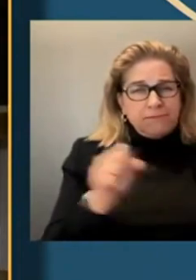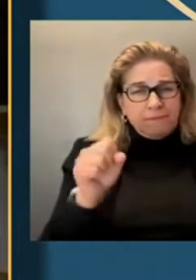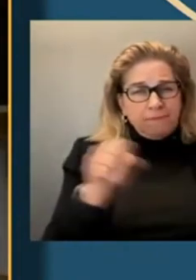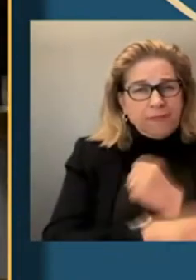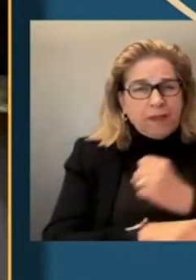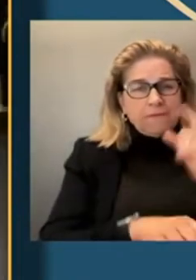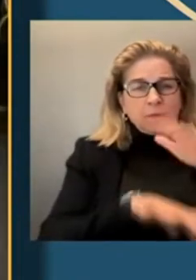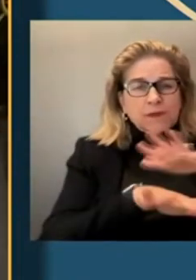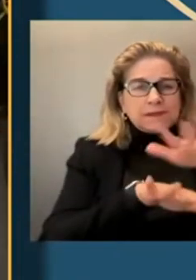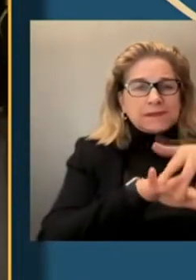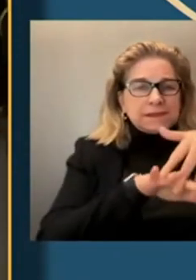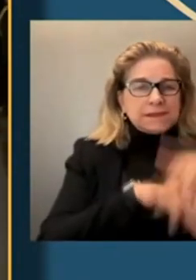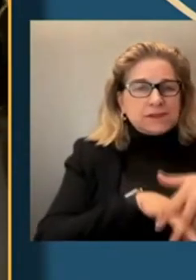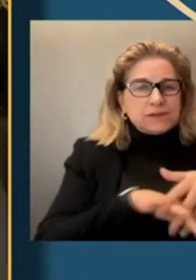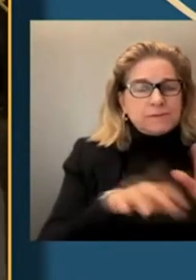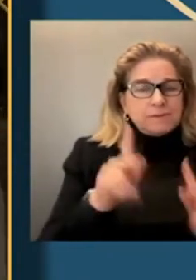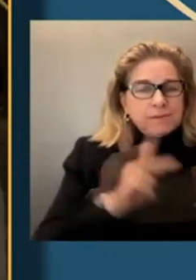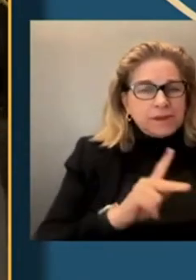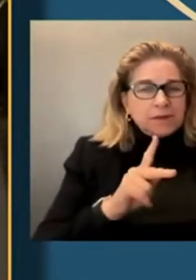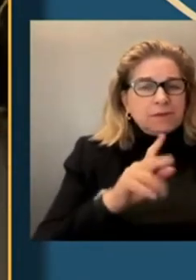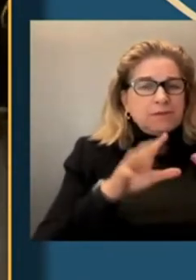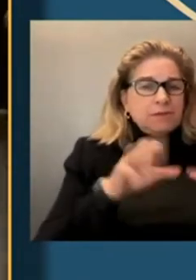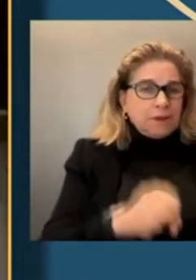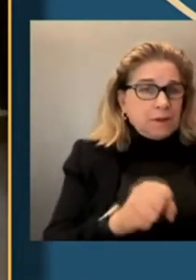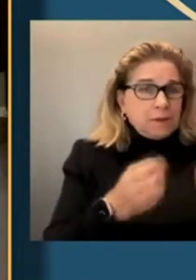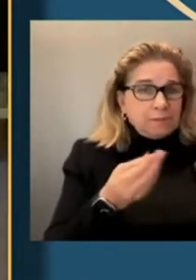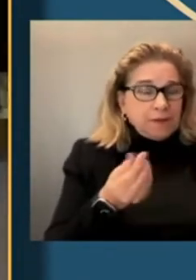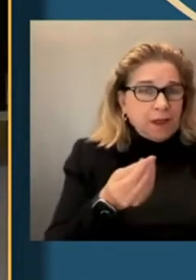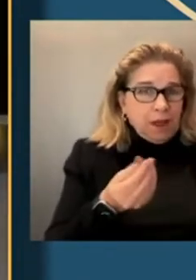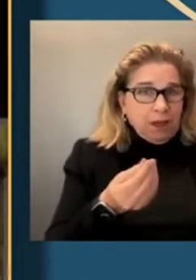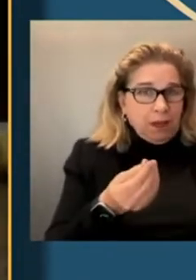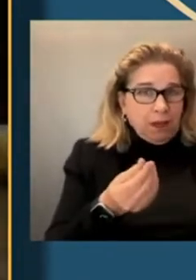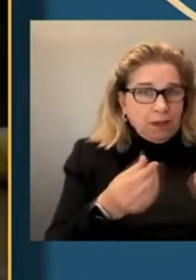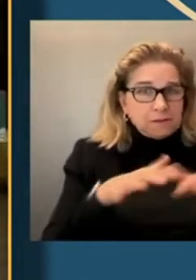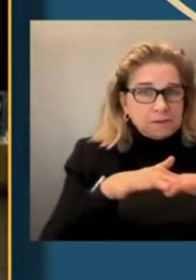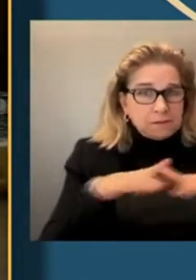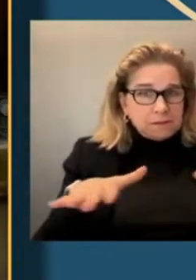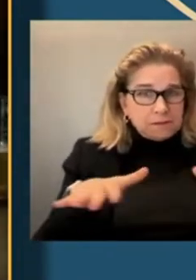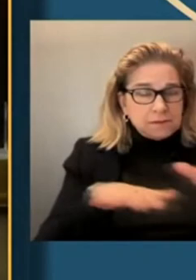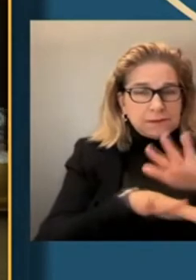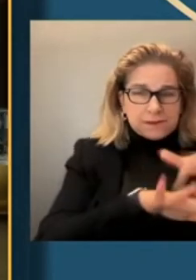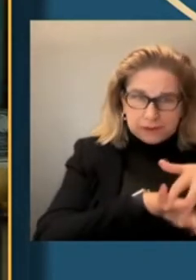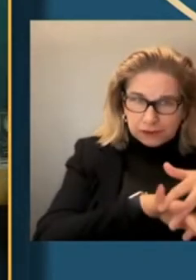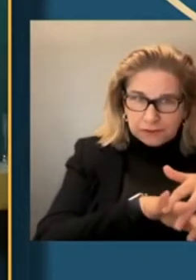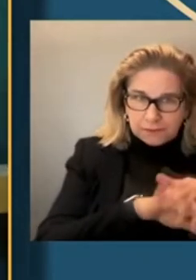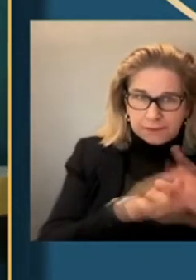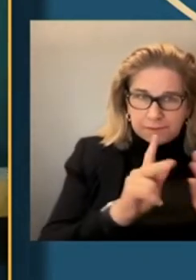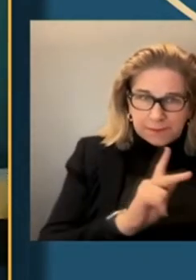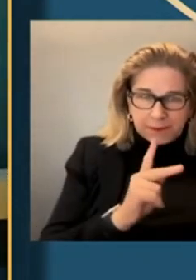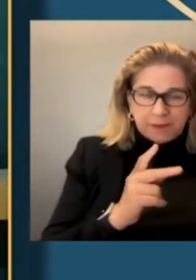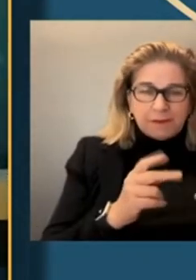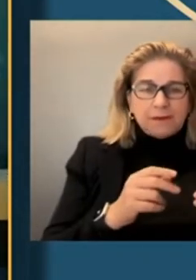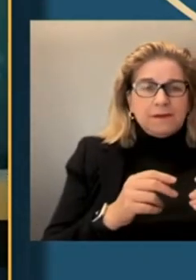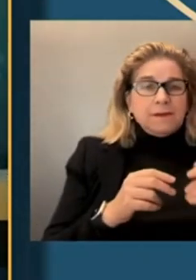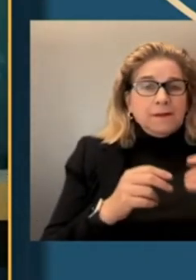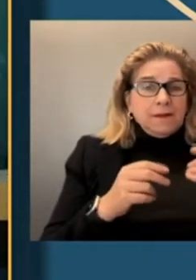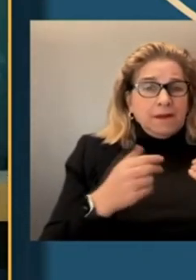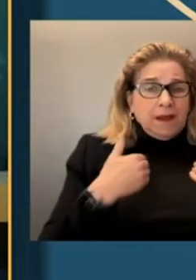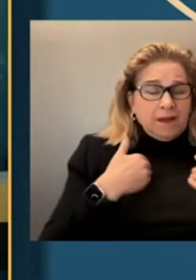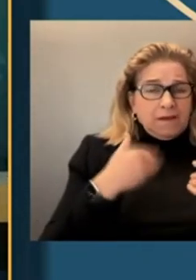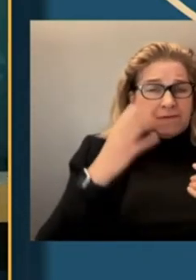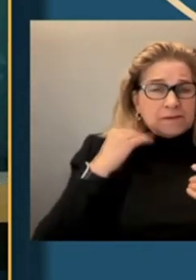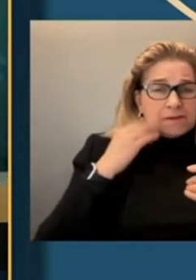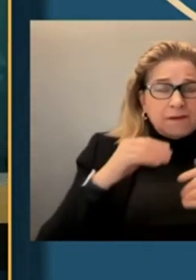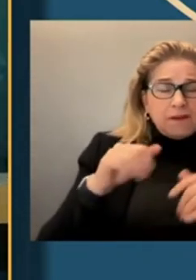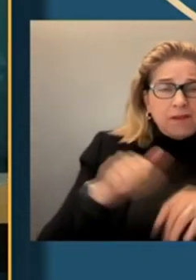nominan a una mujer valiente de sus respectivos países anfitriones y los finalistas son seleccionados y aprobados por altos funcionarios del departamento